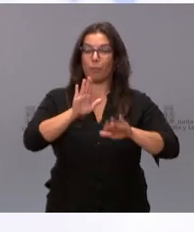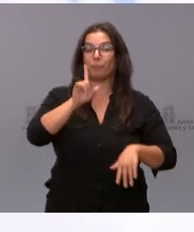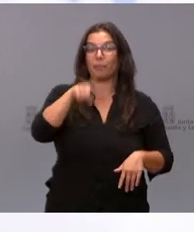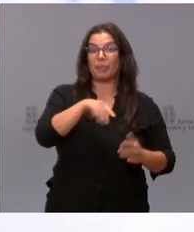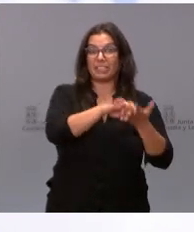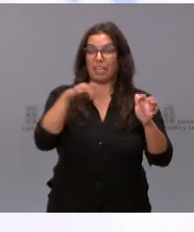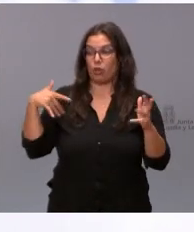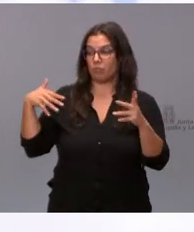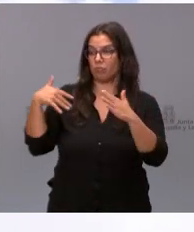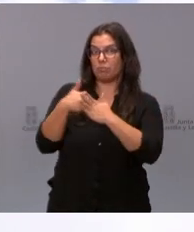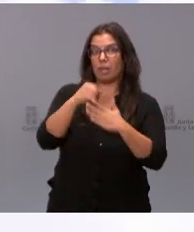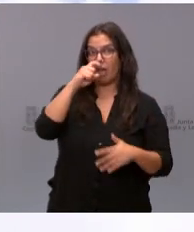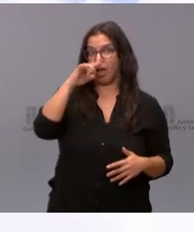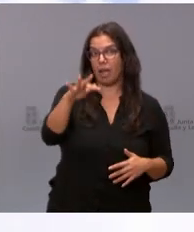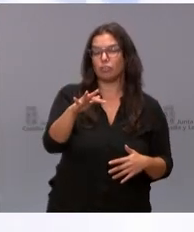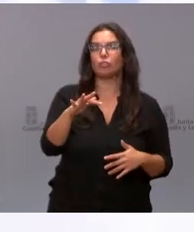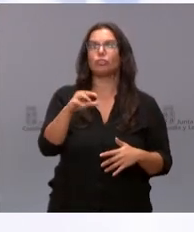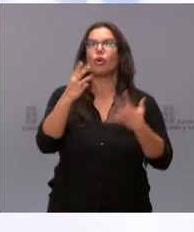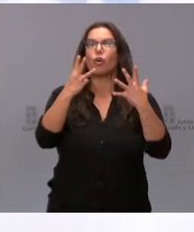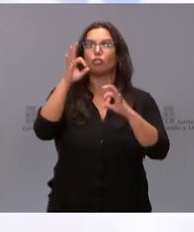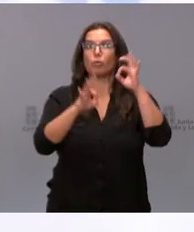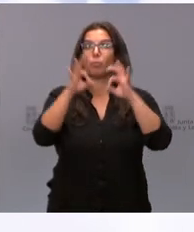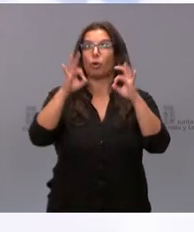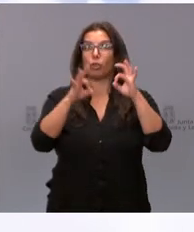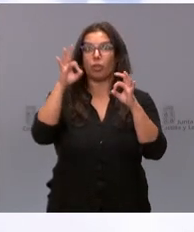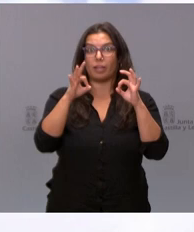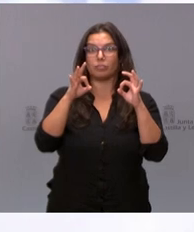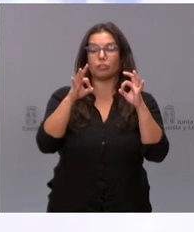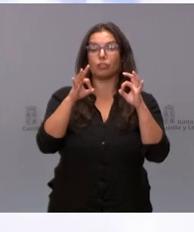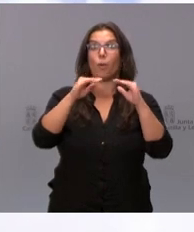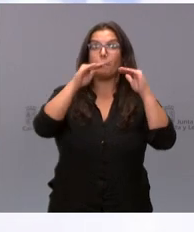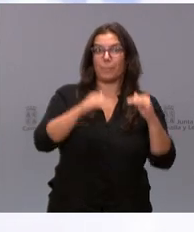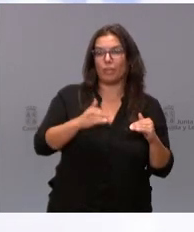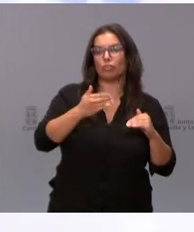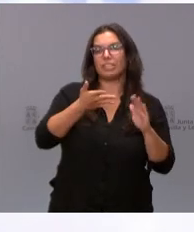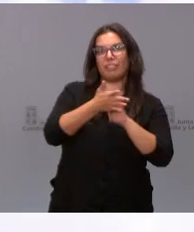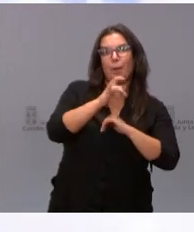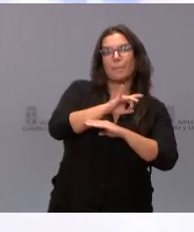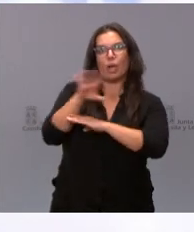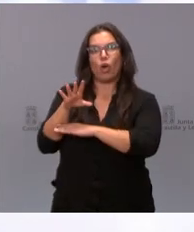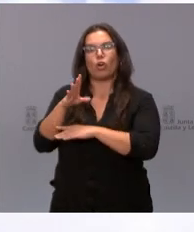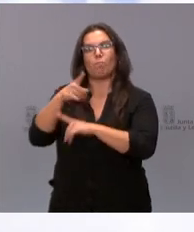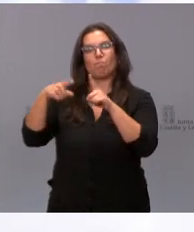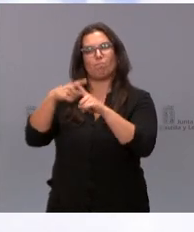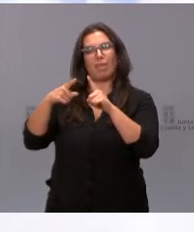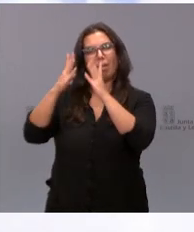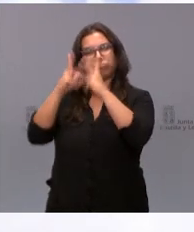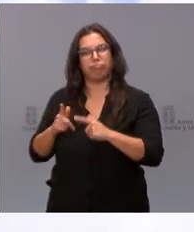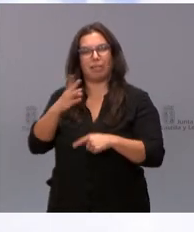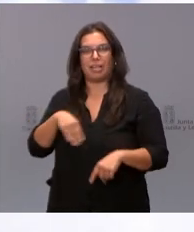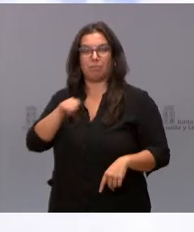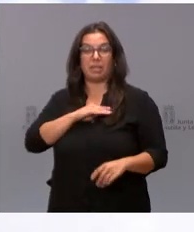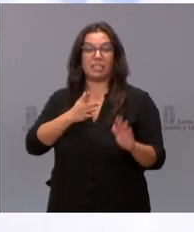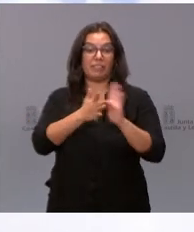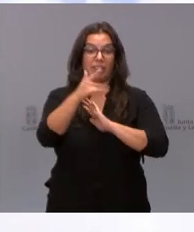últimos años 8 puntos mejor que la media nacional por tanto algo estaremos haciendo bien aquí en la provincia de ávila y en